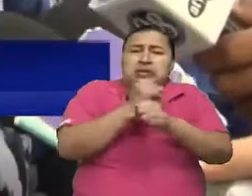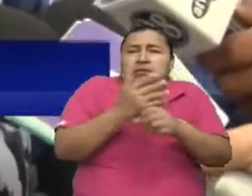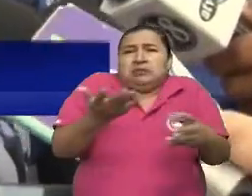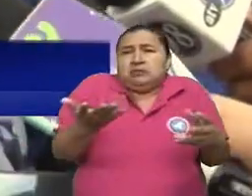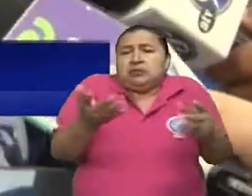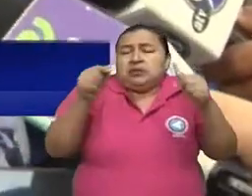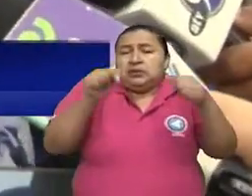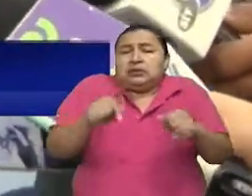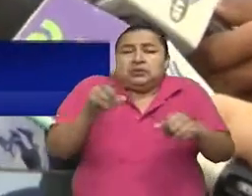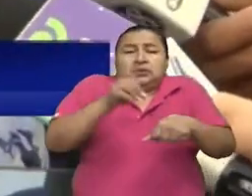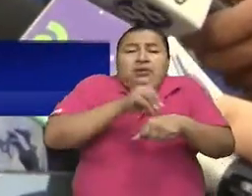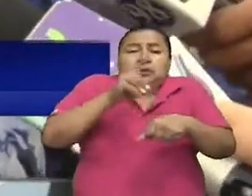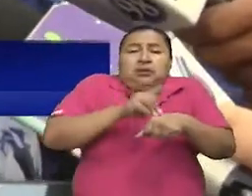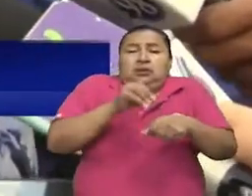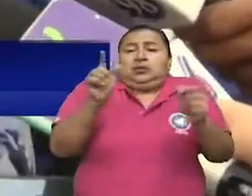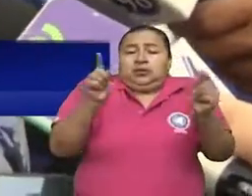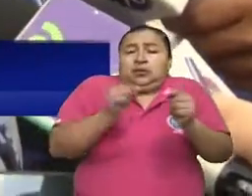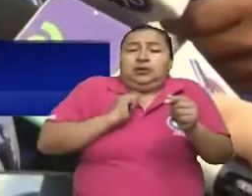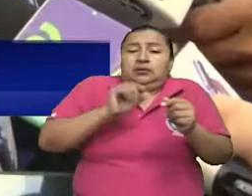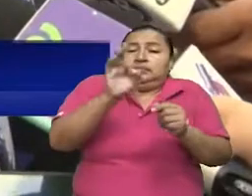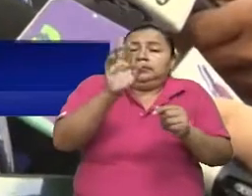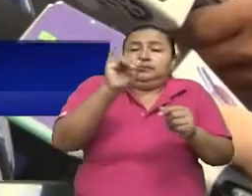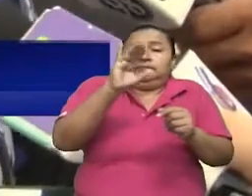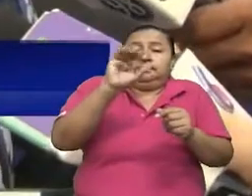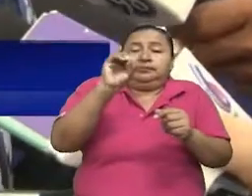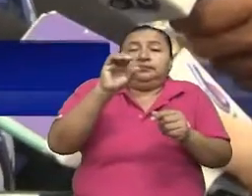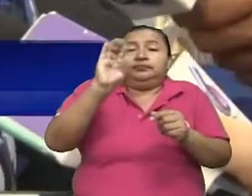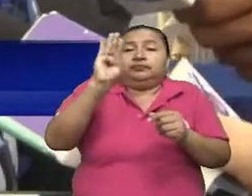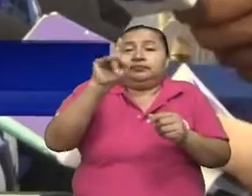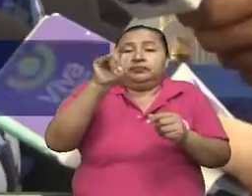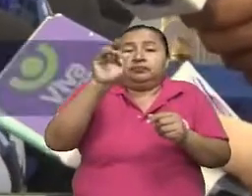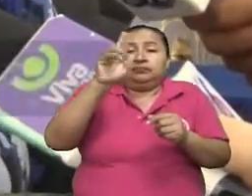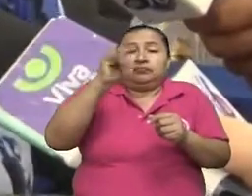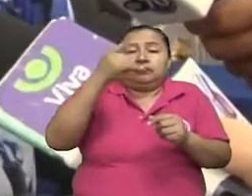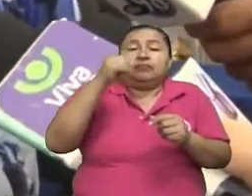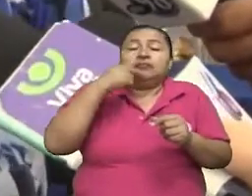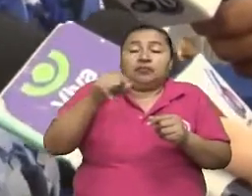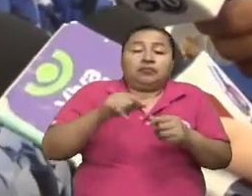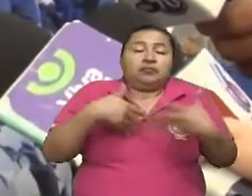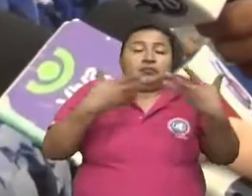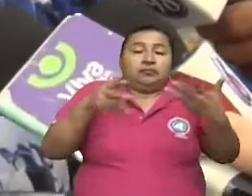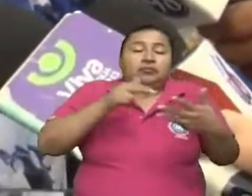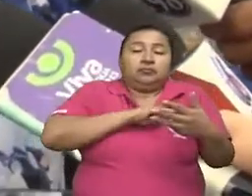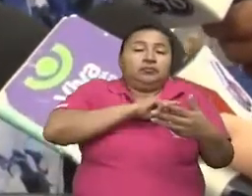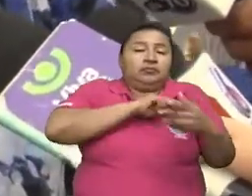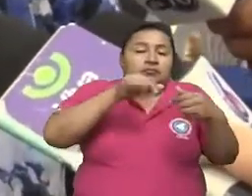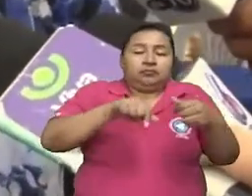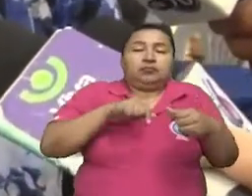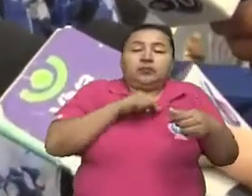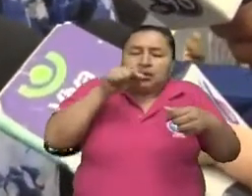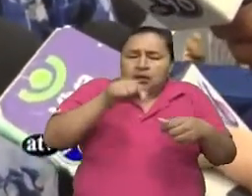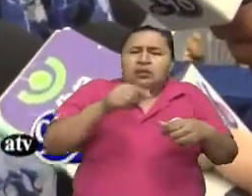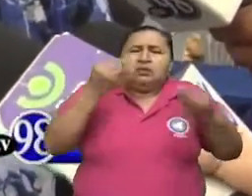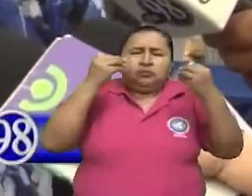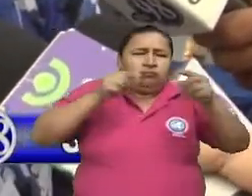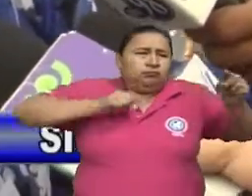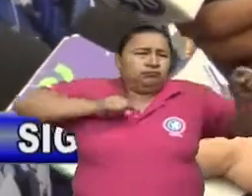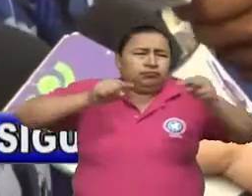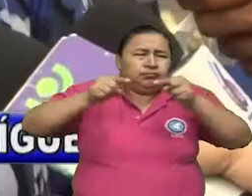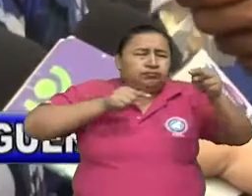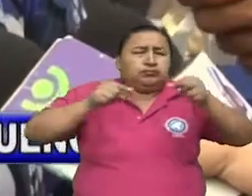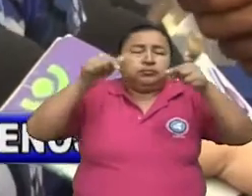al doctorcito, a Francisco Buitrago, también estuvo en esa gran batalla por esta